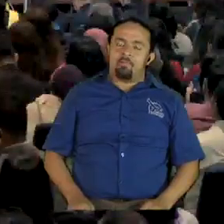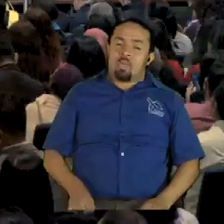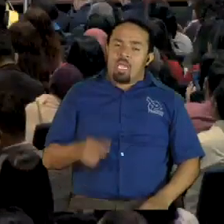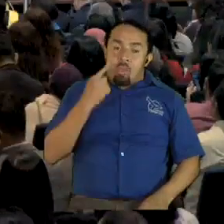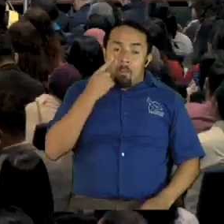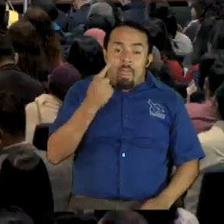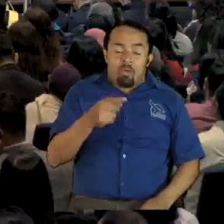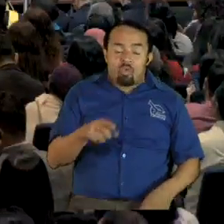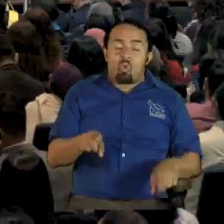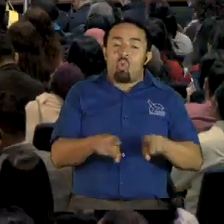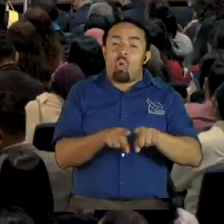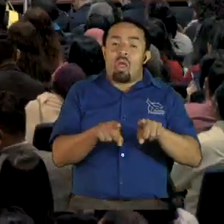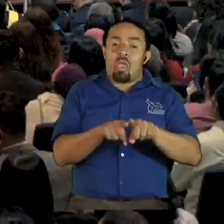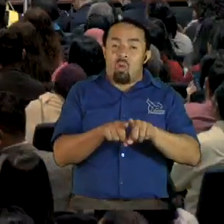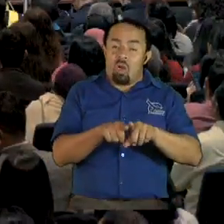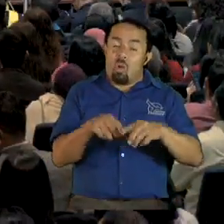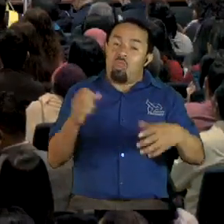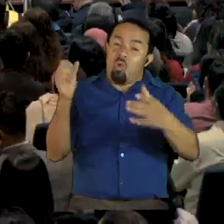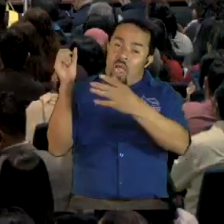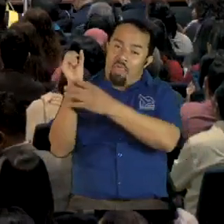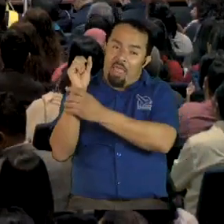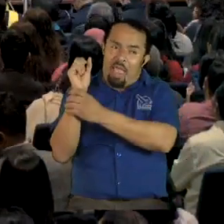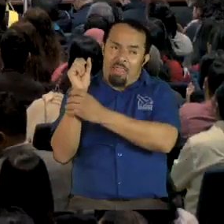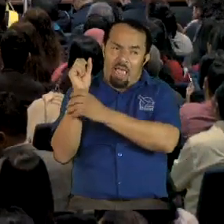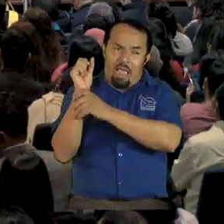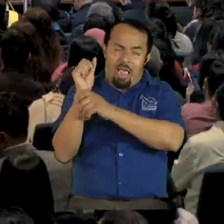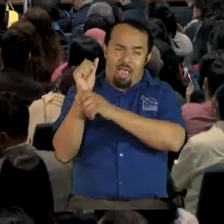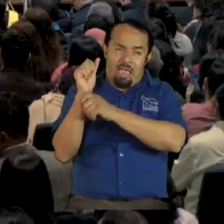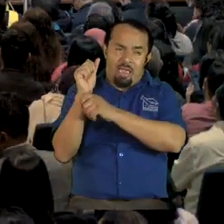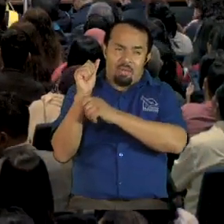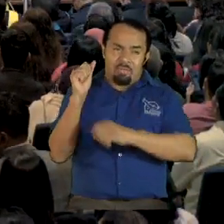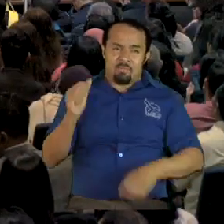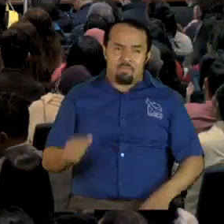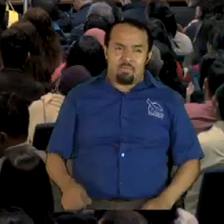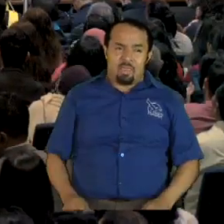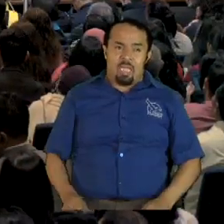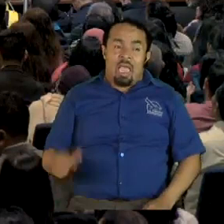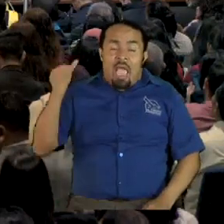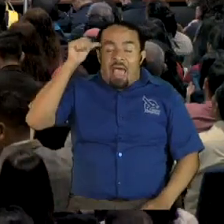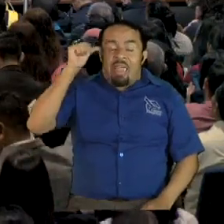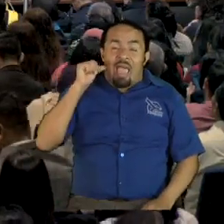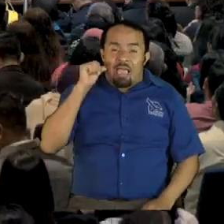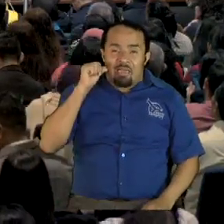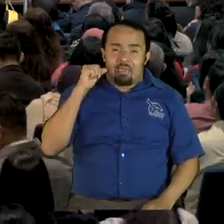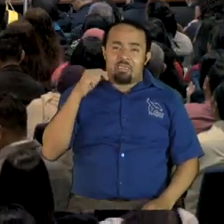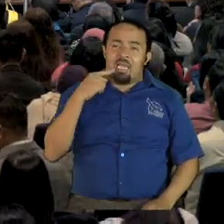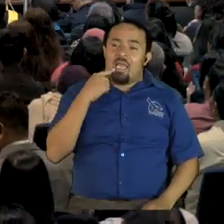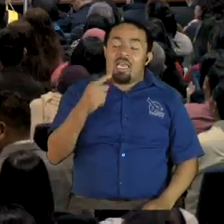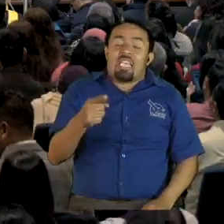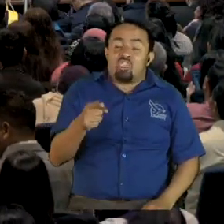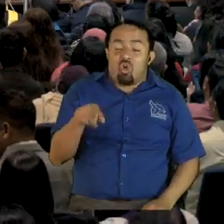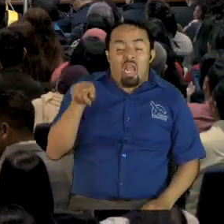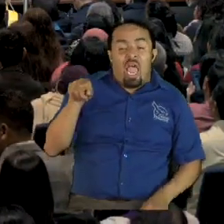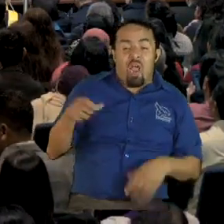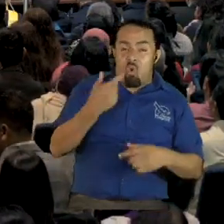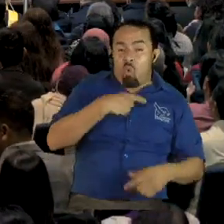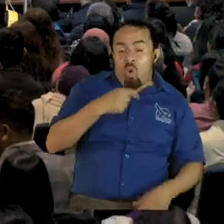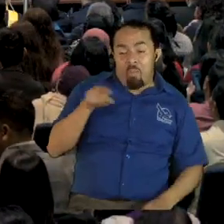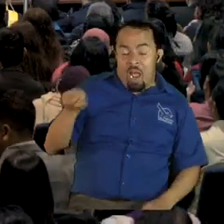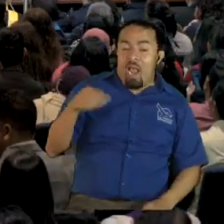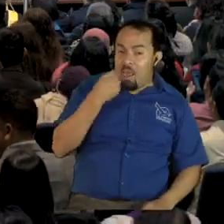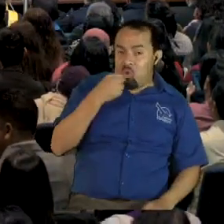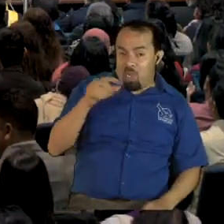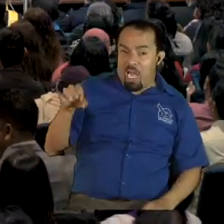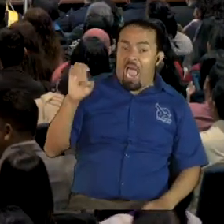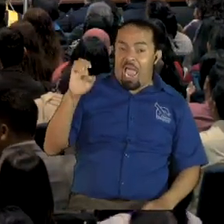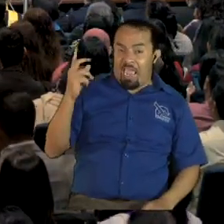¿Por qué hiciste eso, Adán? La mujer que tú me diste, Señor. Yo ni te la estaba pidiendo, le echó la culpa a Dios. Yo también que estaba